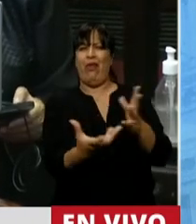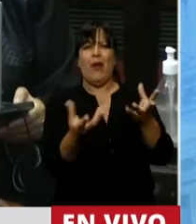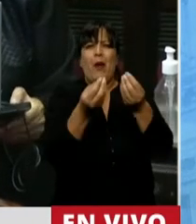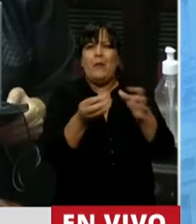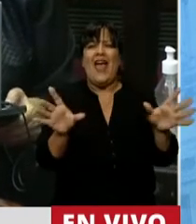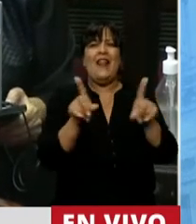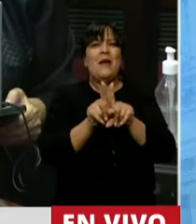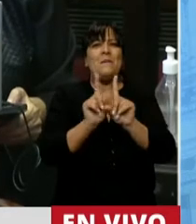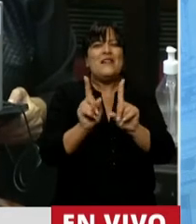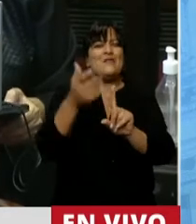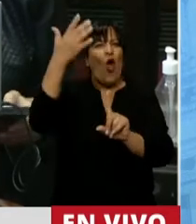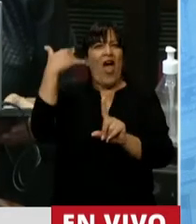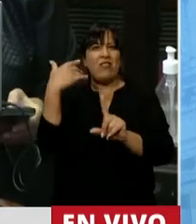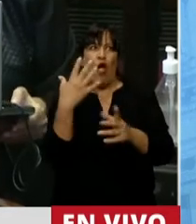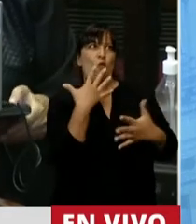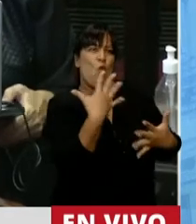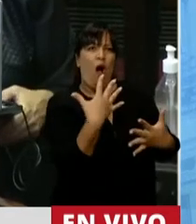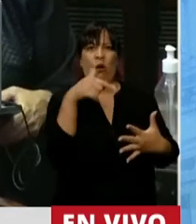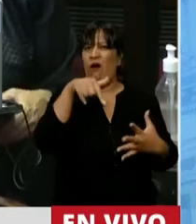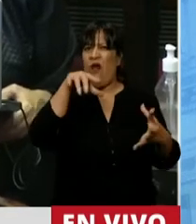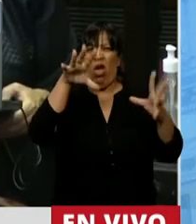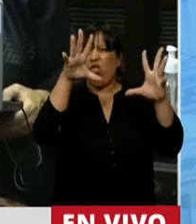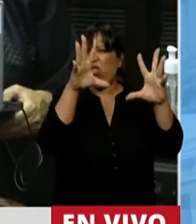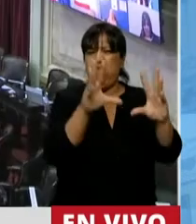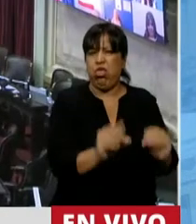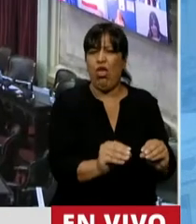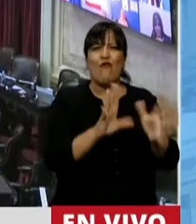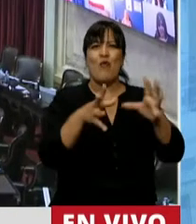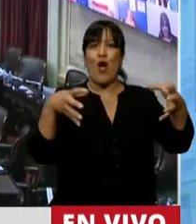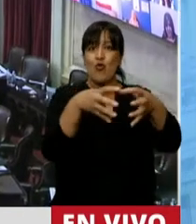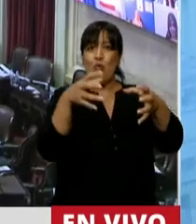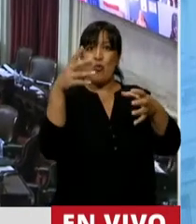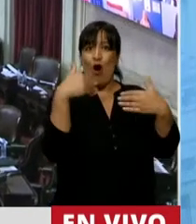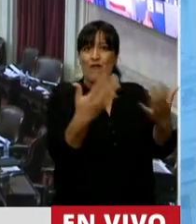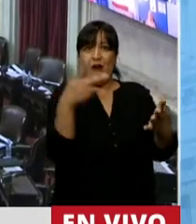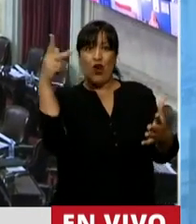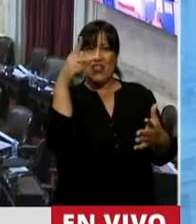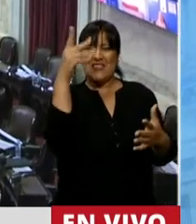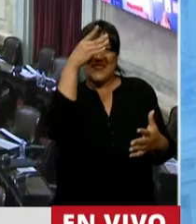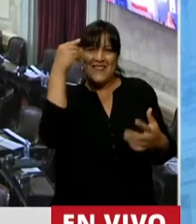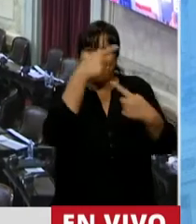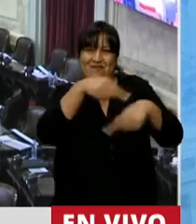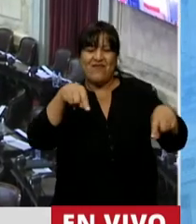perdido su magia, su encanto, no tienen cómo sostenerlo.